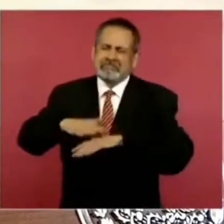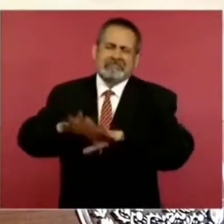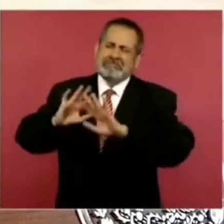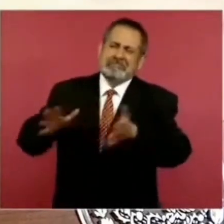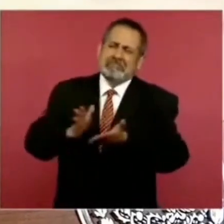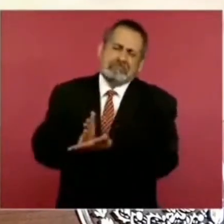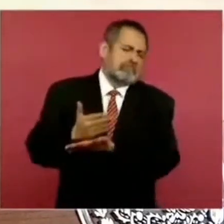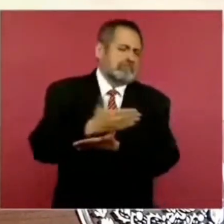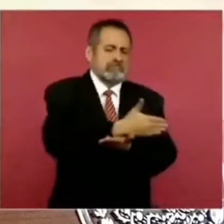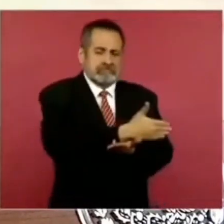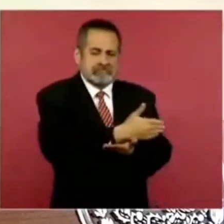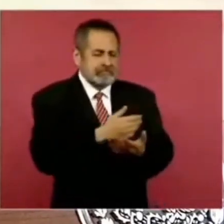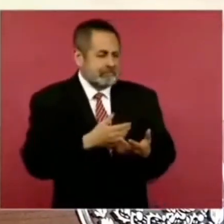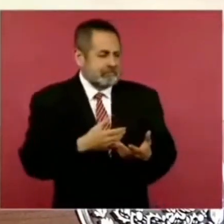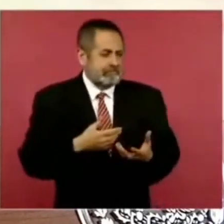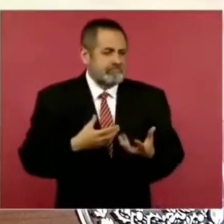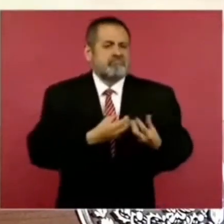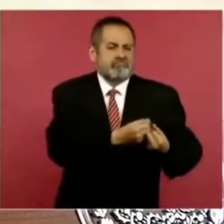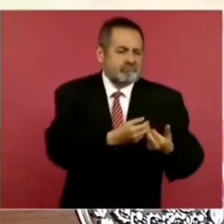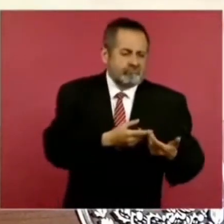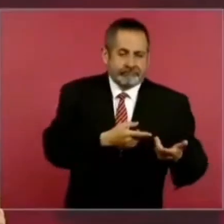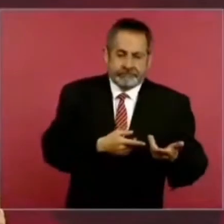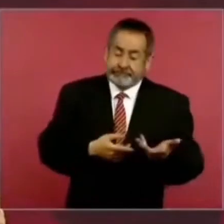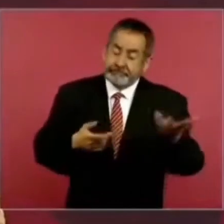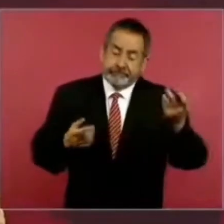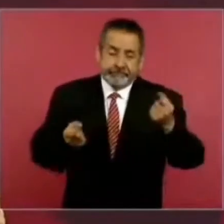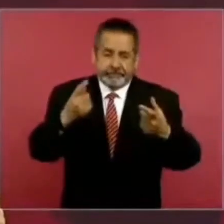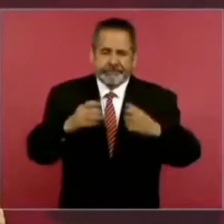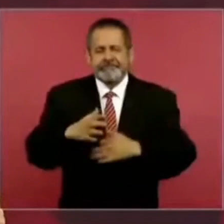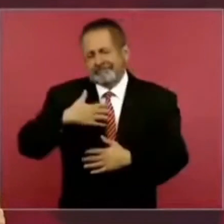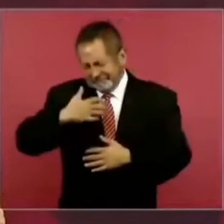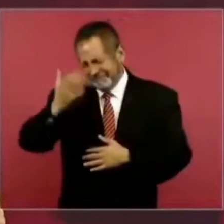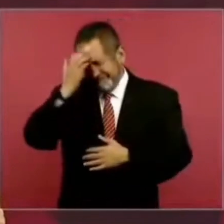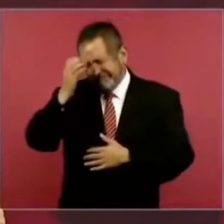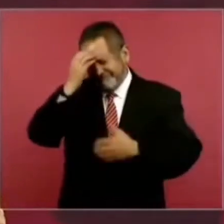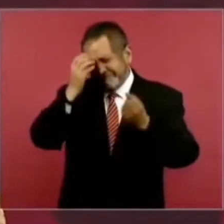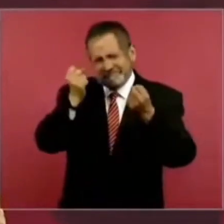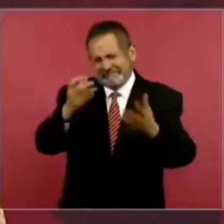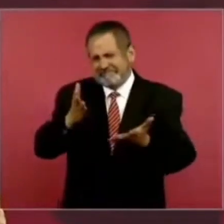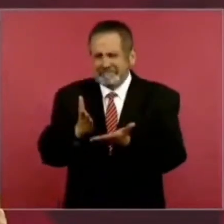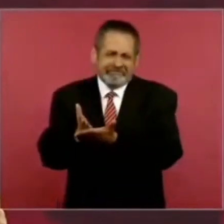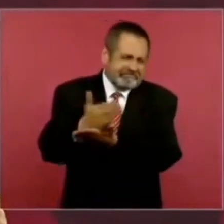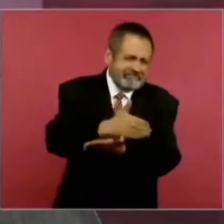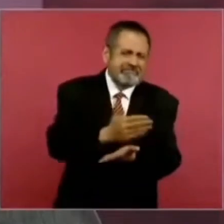y claudican. Conozco muchos casos